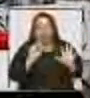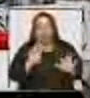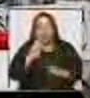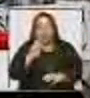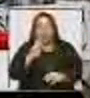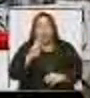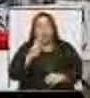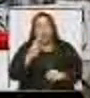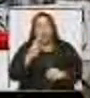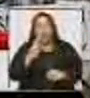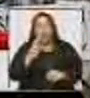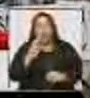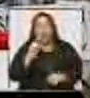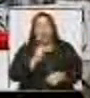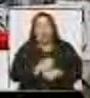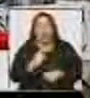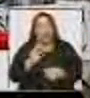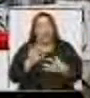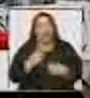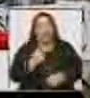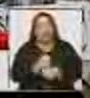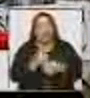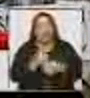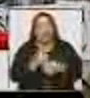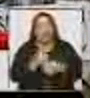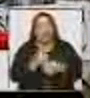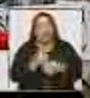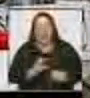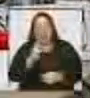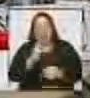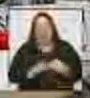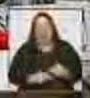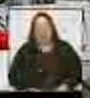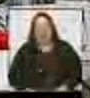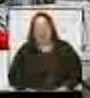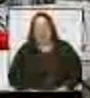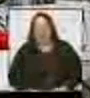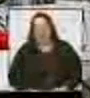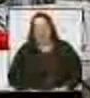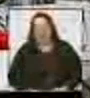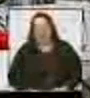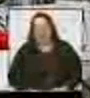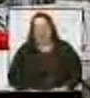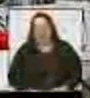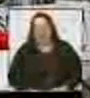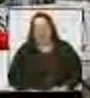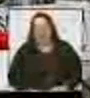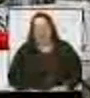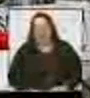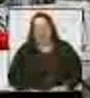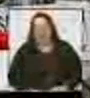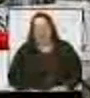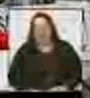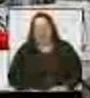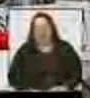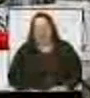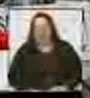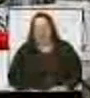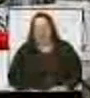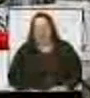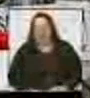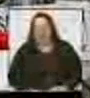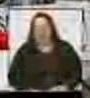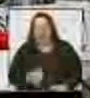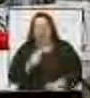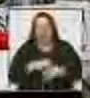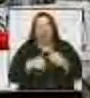92% del empleo no es un empleo formal en planilla. El 92% de las personas que están en la PEA, que son